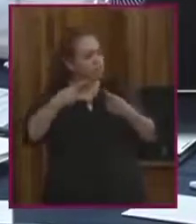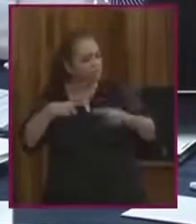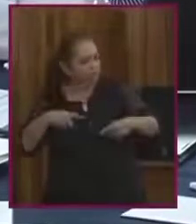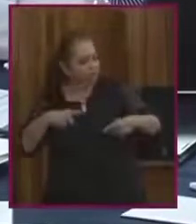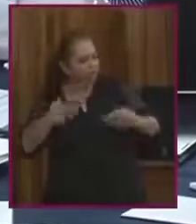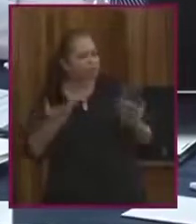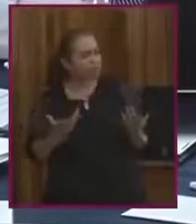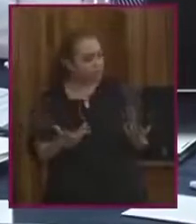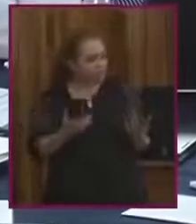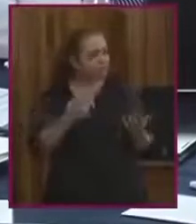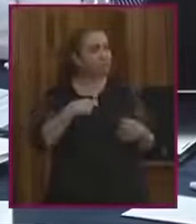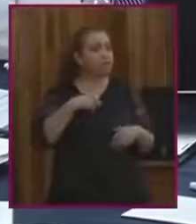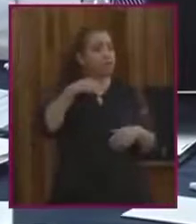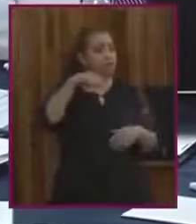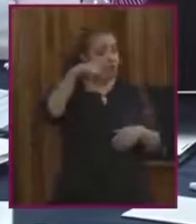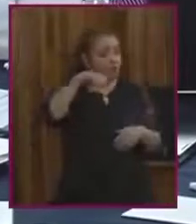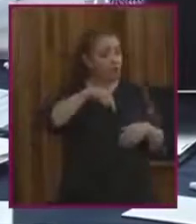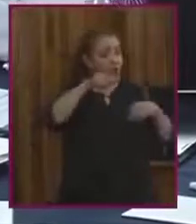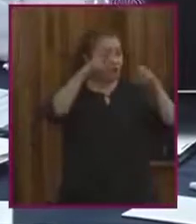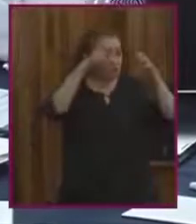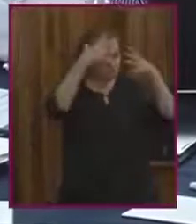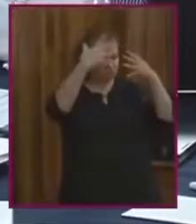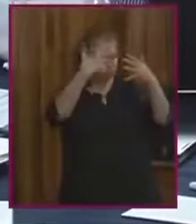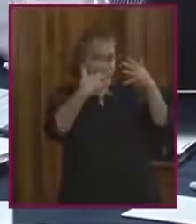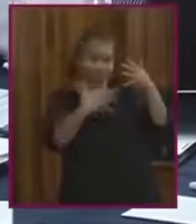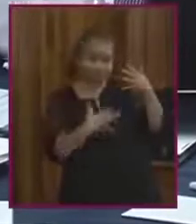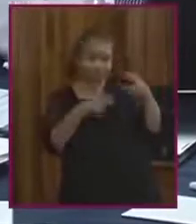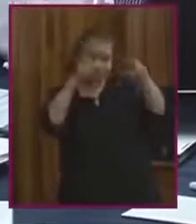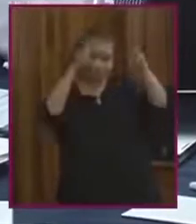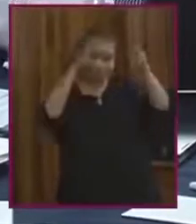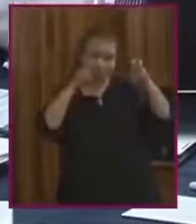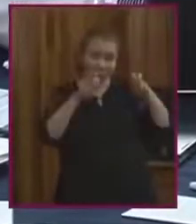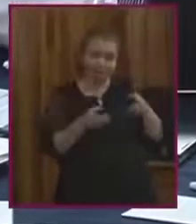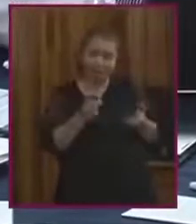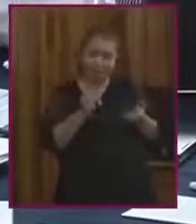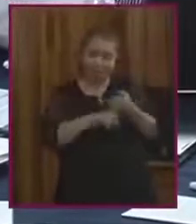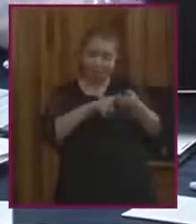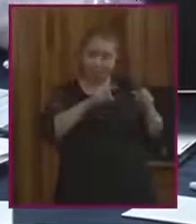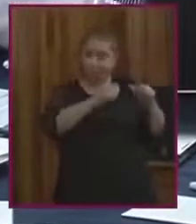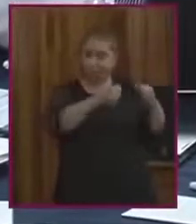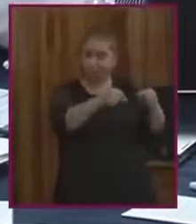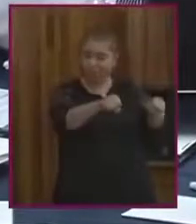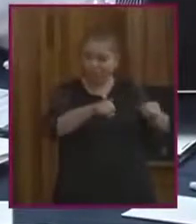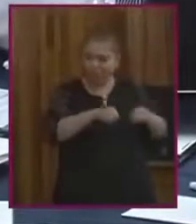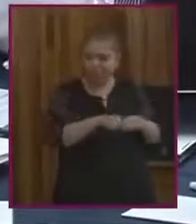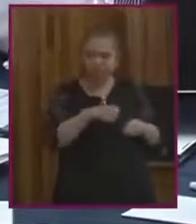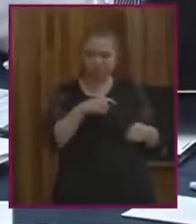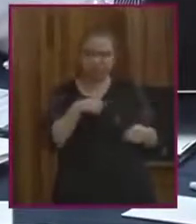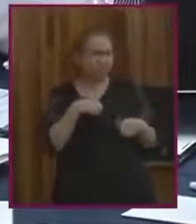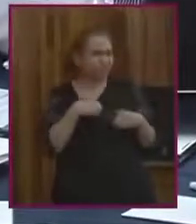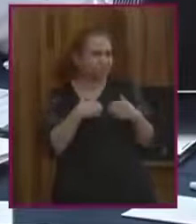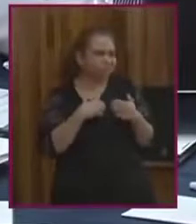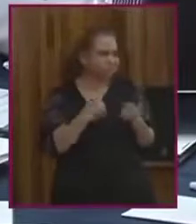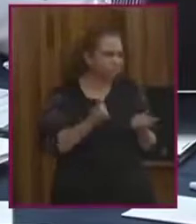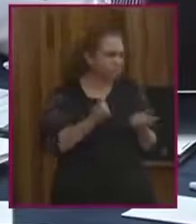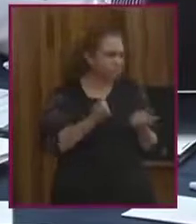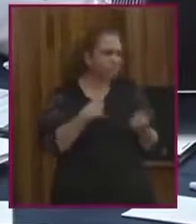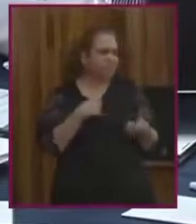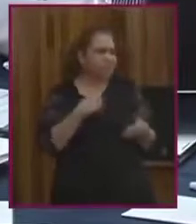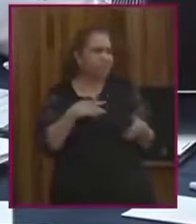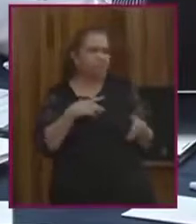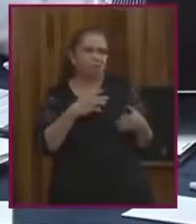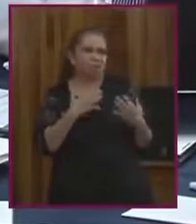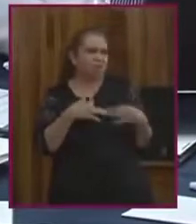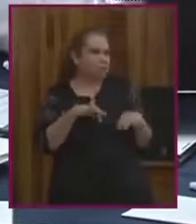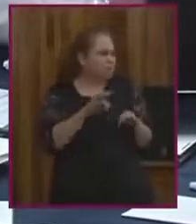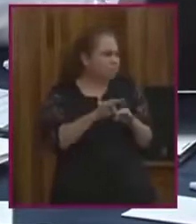la cantidad de contenidos curriculares que muchas veces en las aulas no les encontramos sentido y tampoco los hacemos relevantes